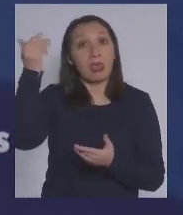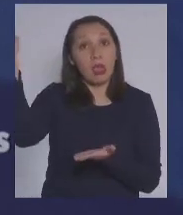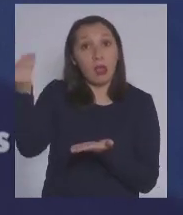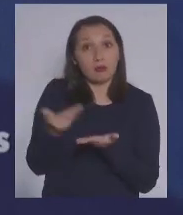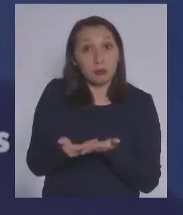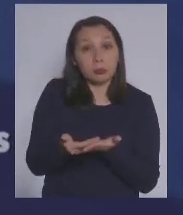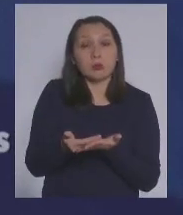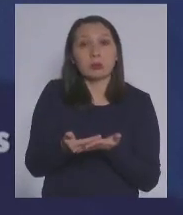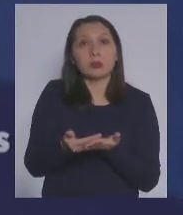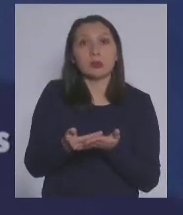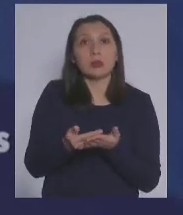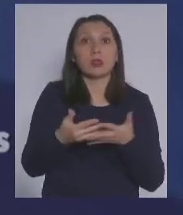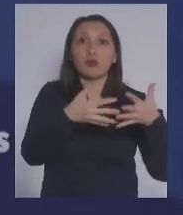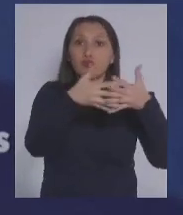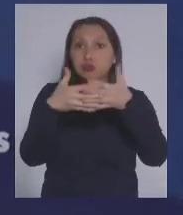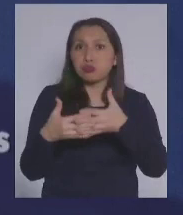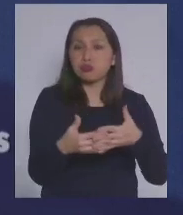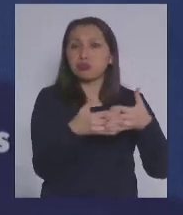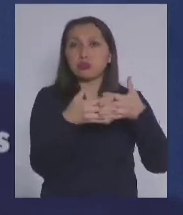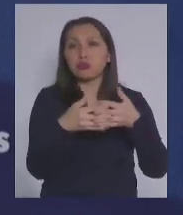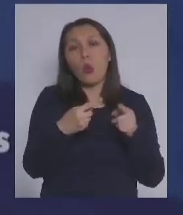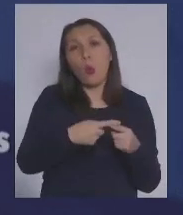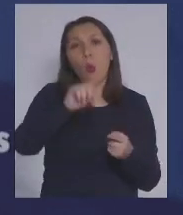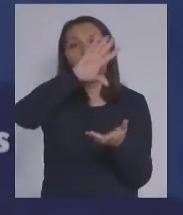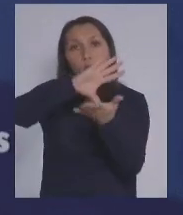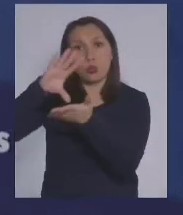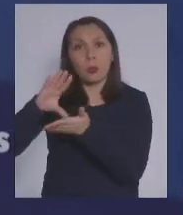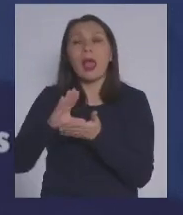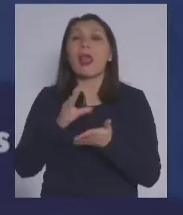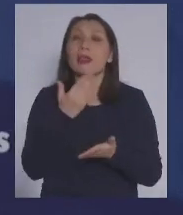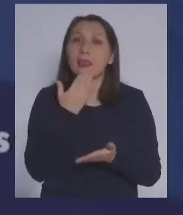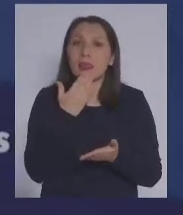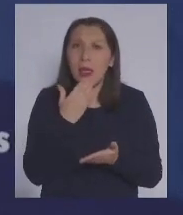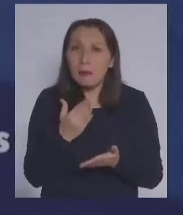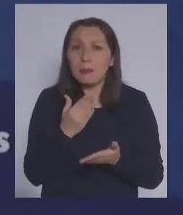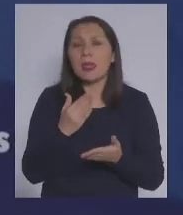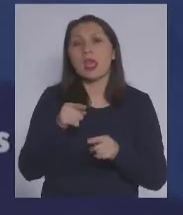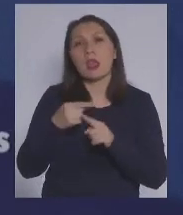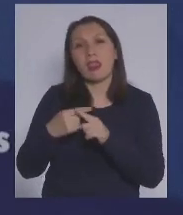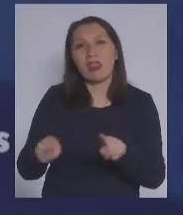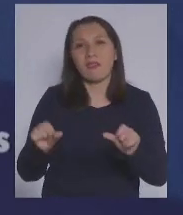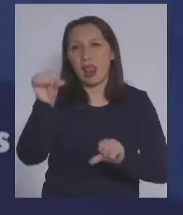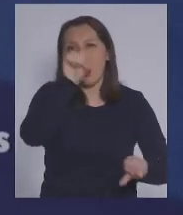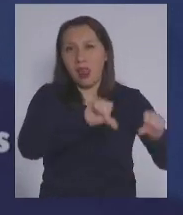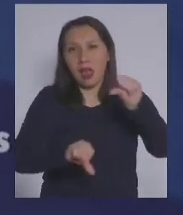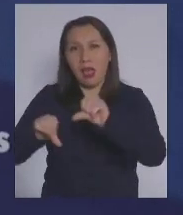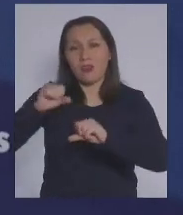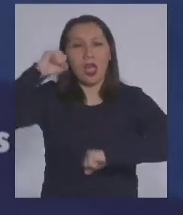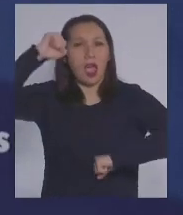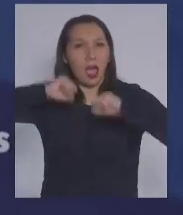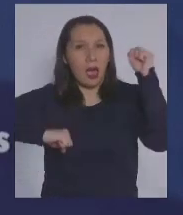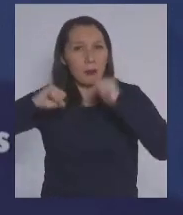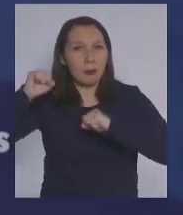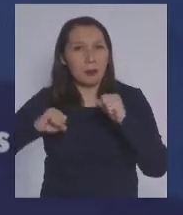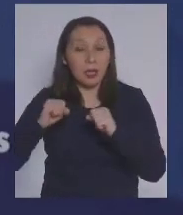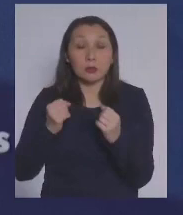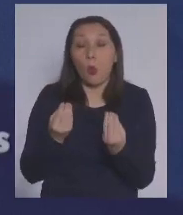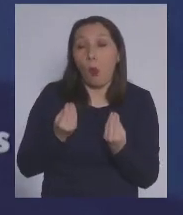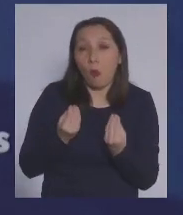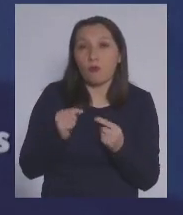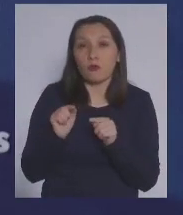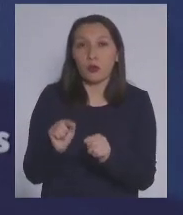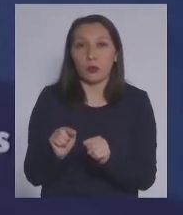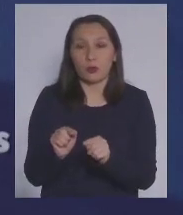que vienen de norteamérica y de otros países de diferentes laboratorios y empresas y obviamente